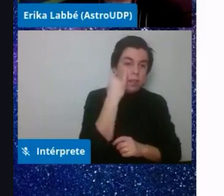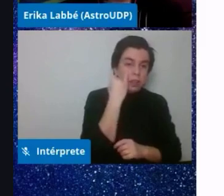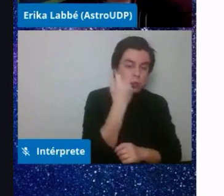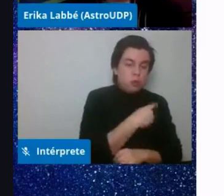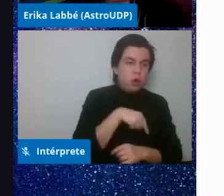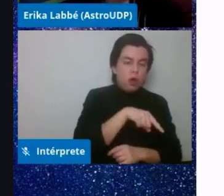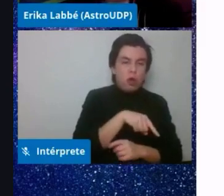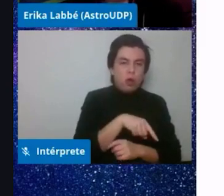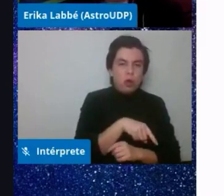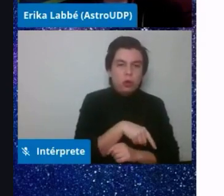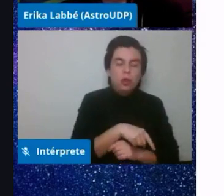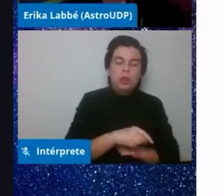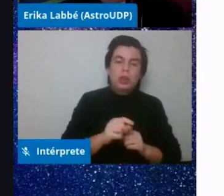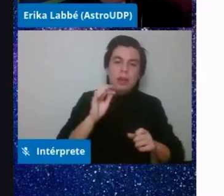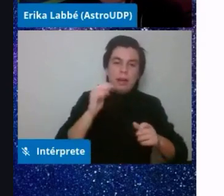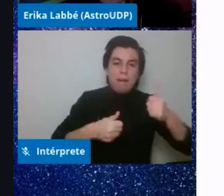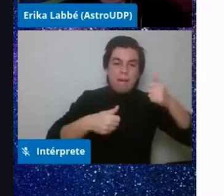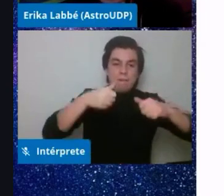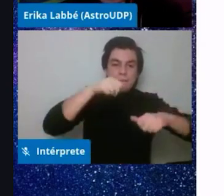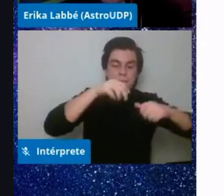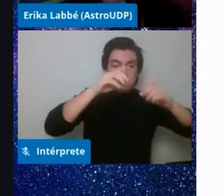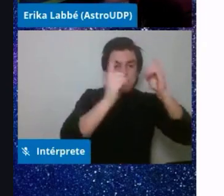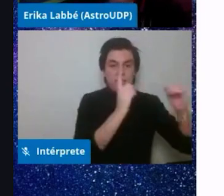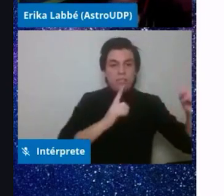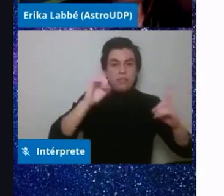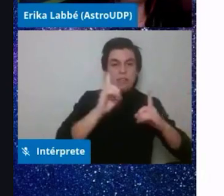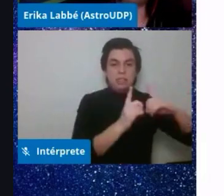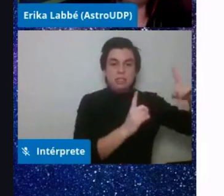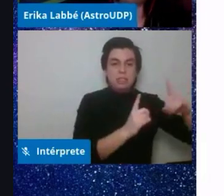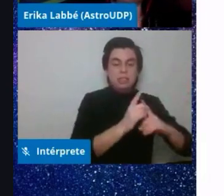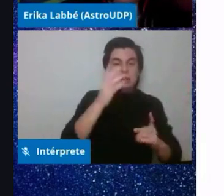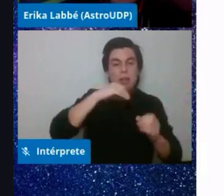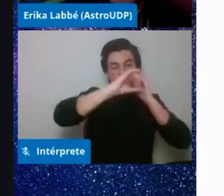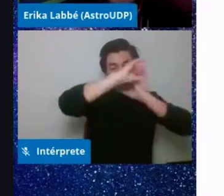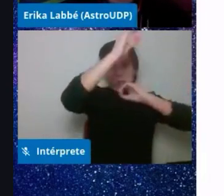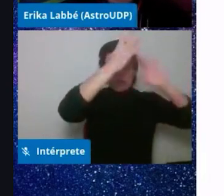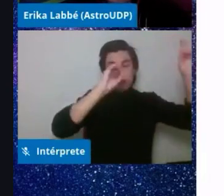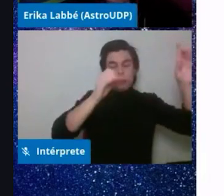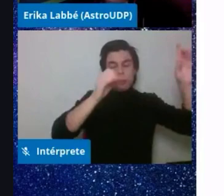la Universidad del Paraíso. El